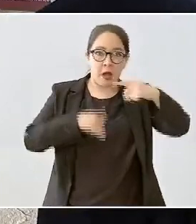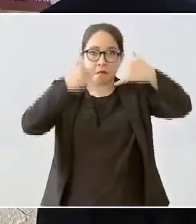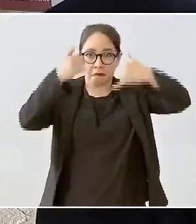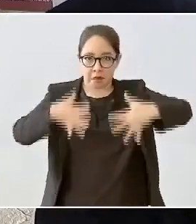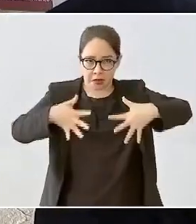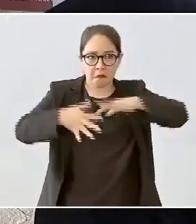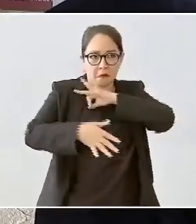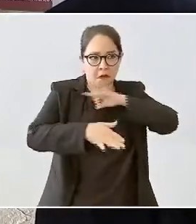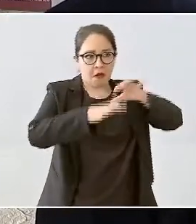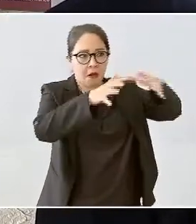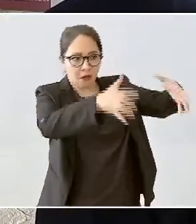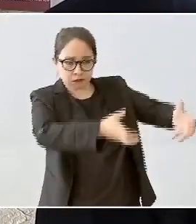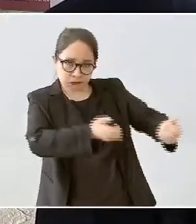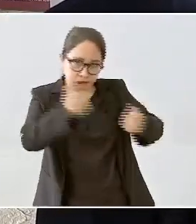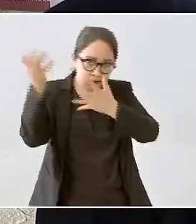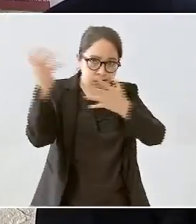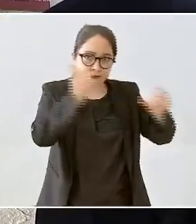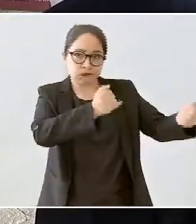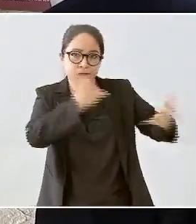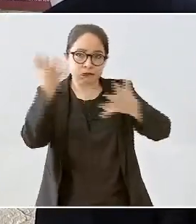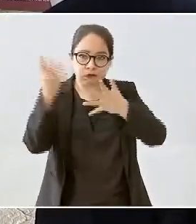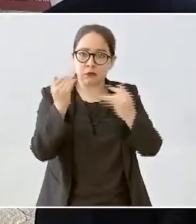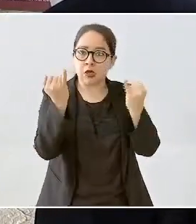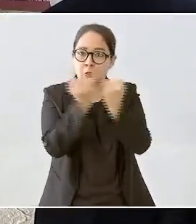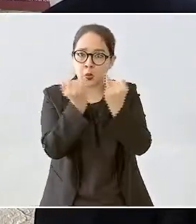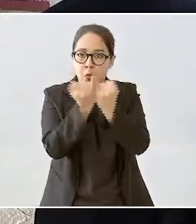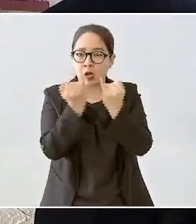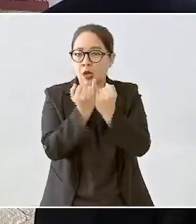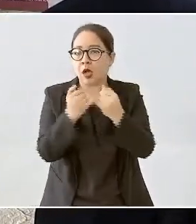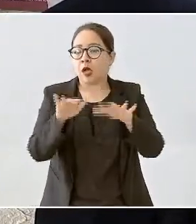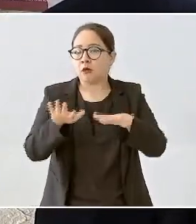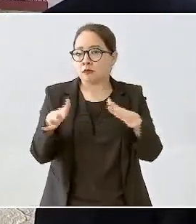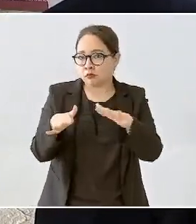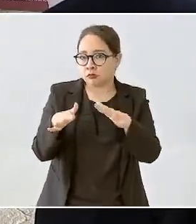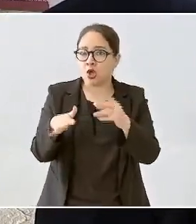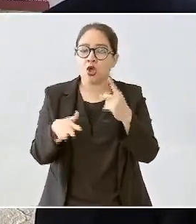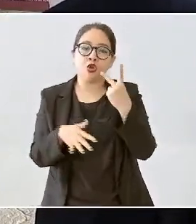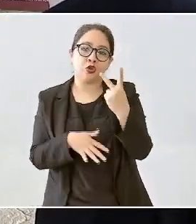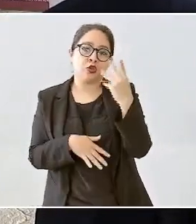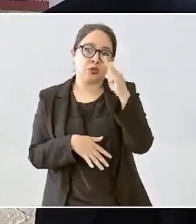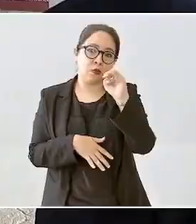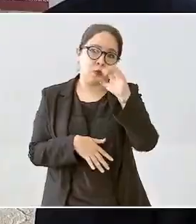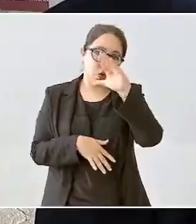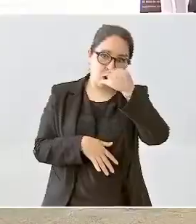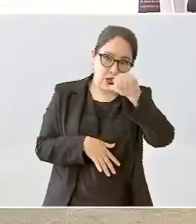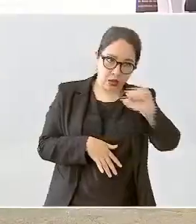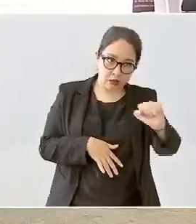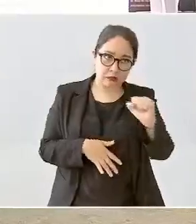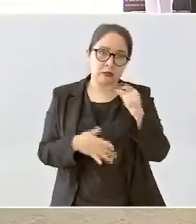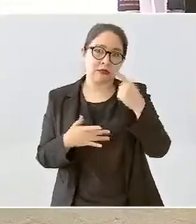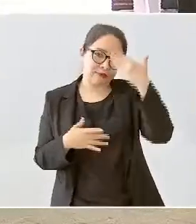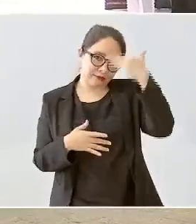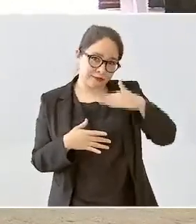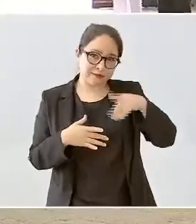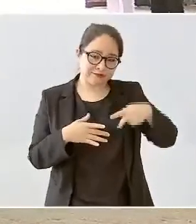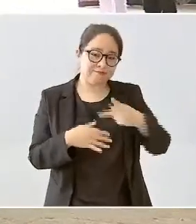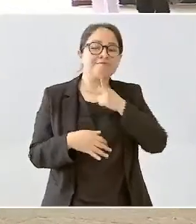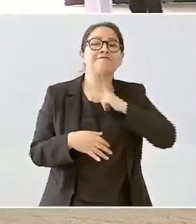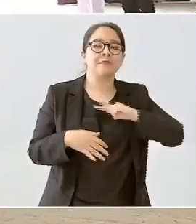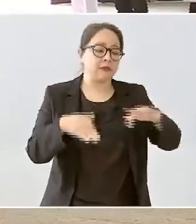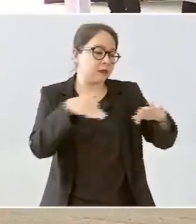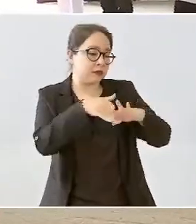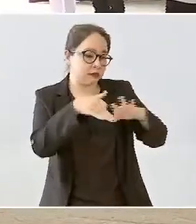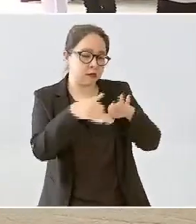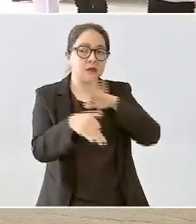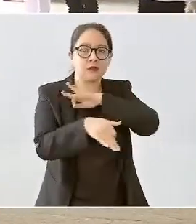pesados, algo similar a lo que se está haciendo con los muelles en Dos Bocas para la refinería. Aquí, debido a los complejos petroquímicos que existen, vamos a